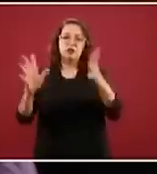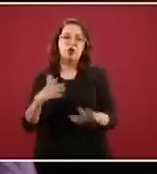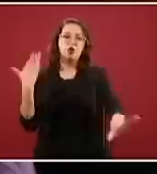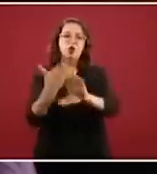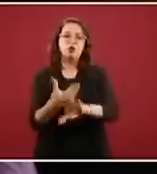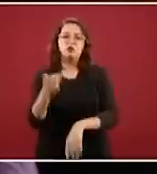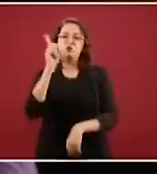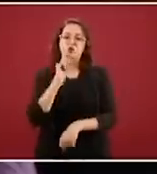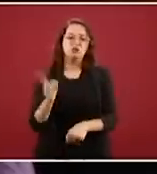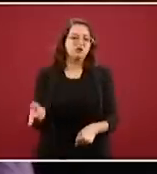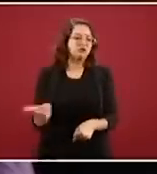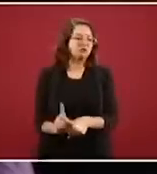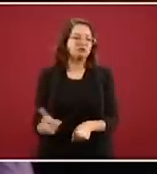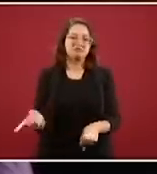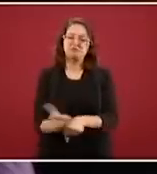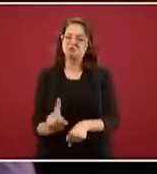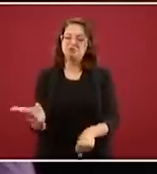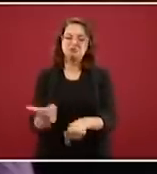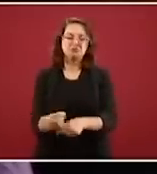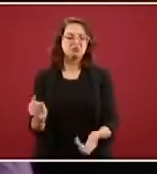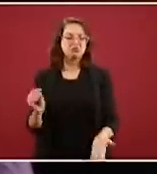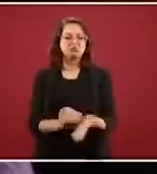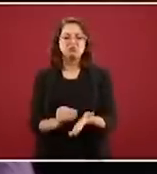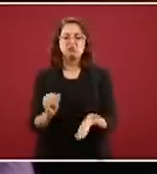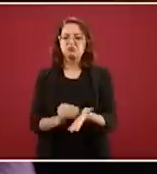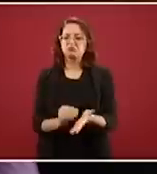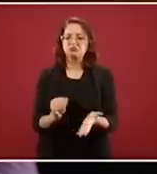desafortunadamente a diario sigue abundando,